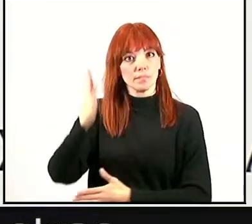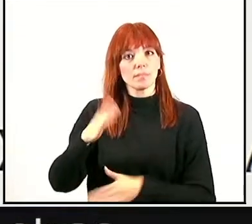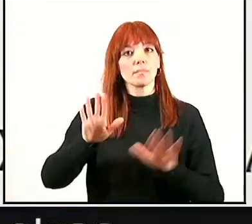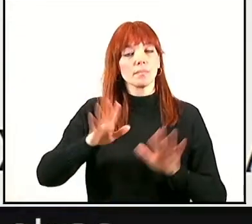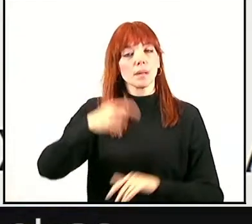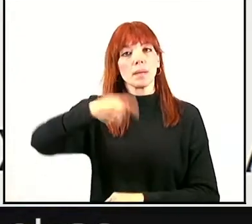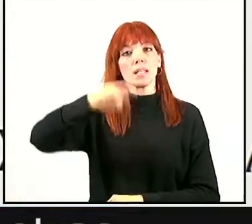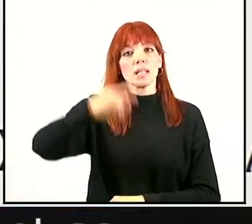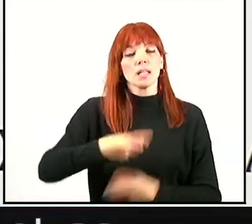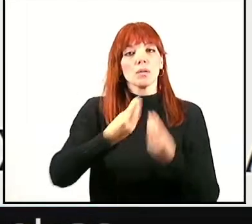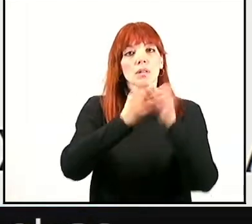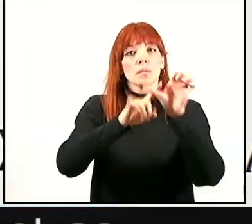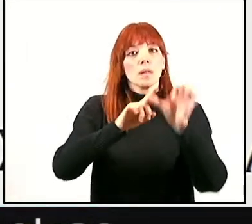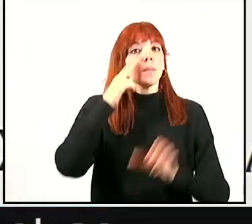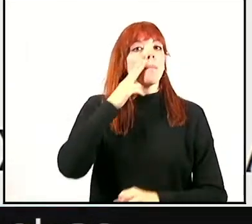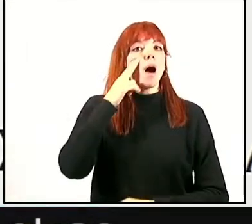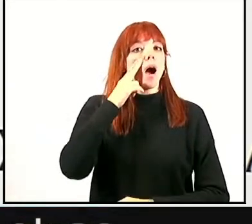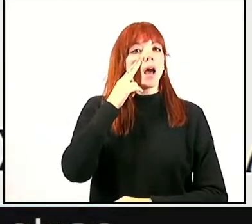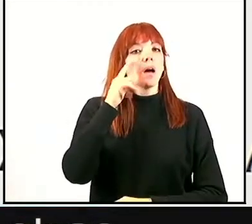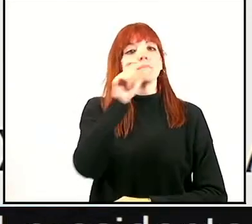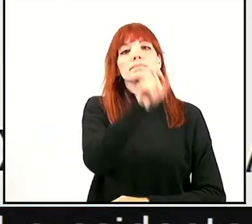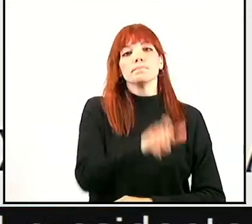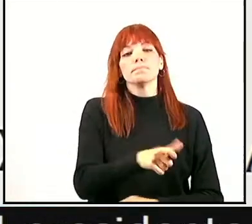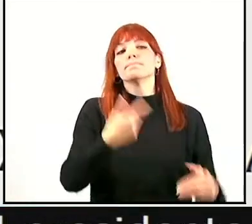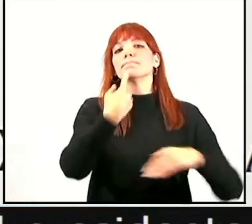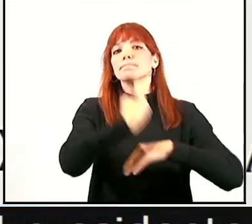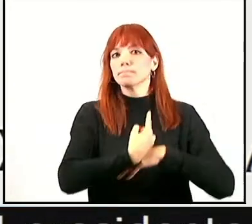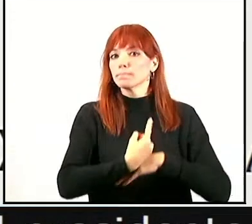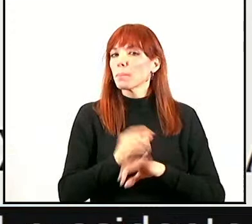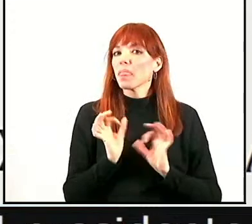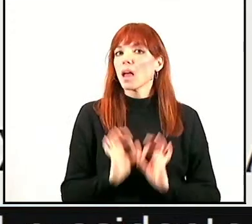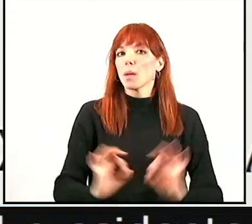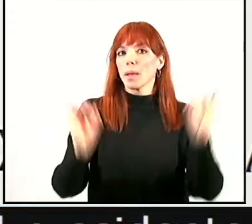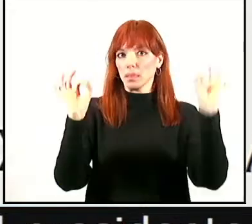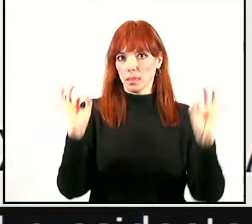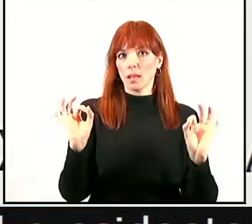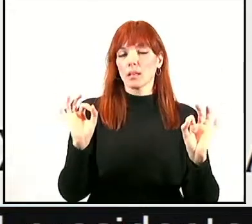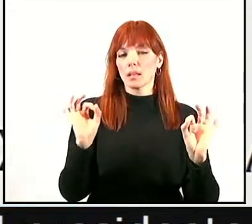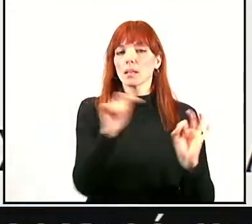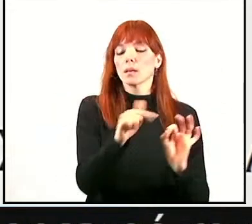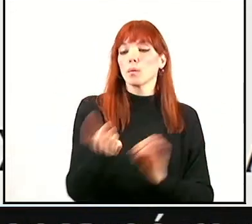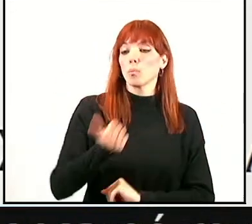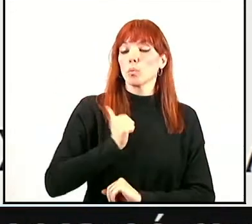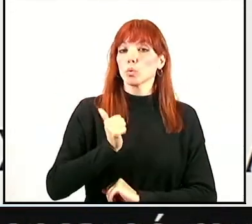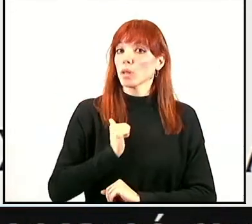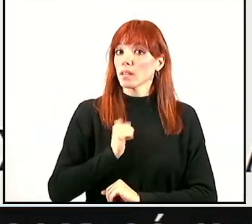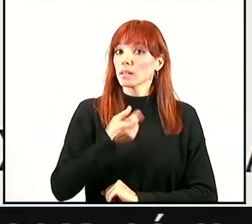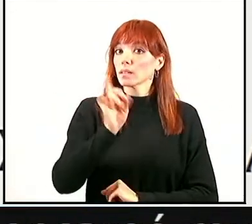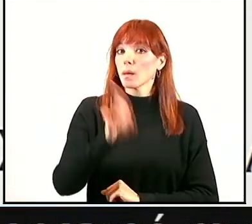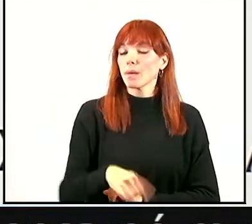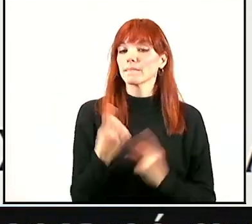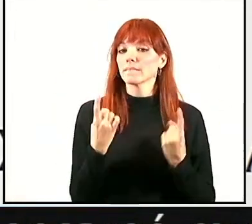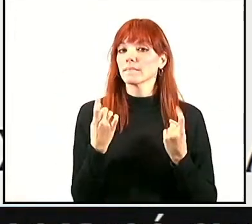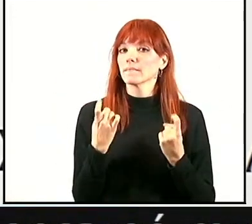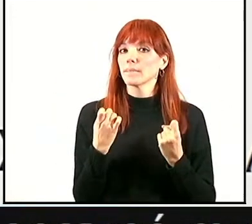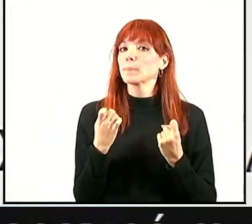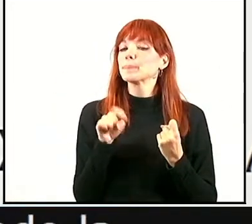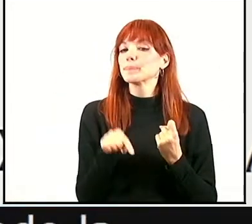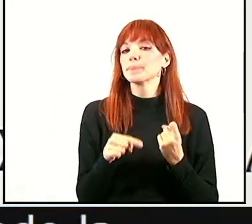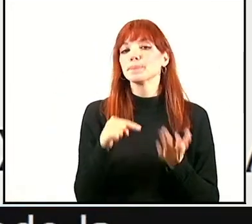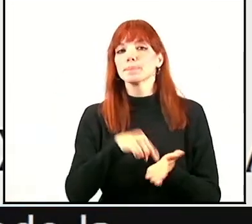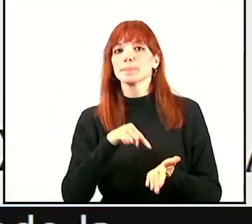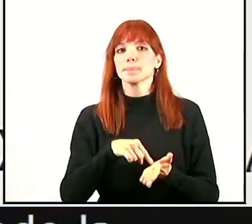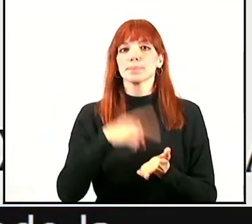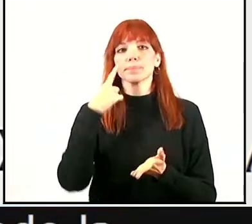de la Junta, Guillermo Fernández Vara, nos encargó muy especialmente la oportunidad, pero sobre todo la necesidad de que